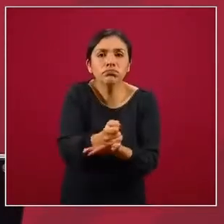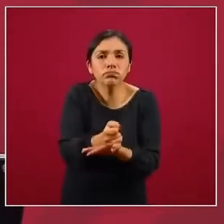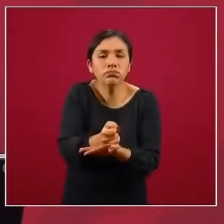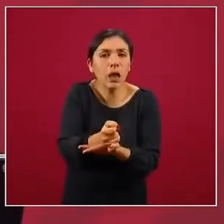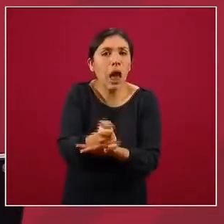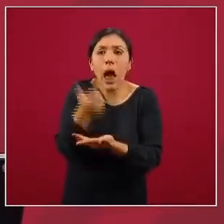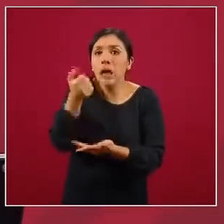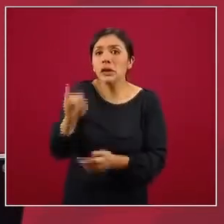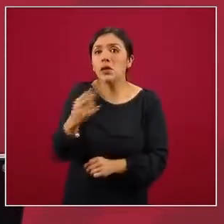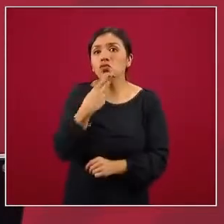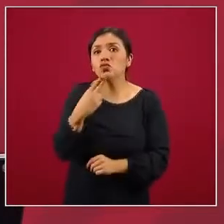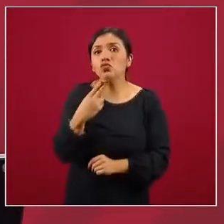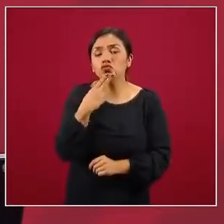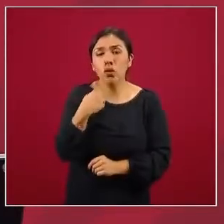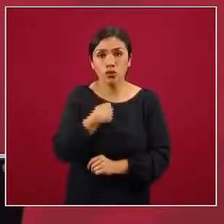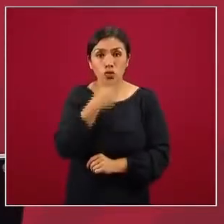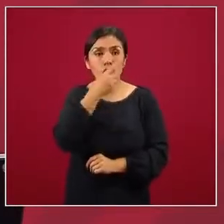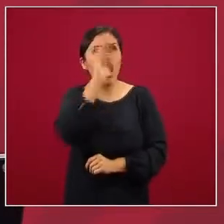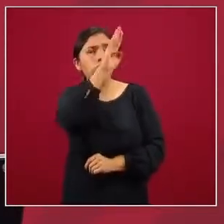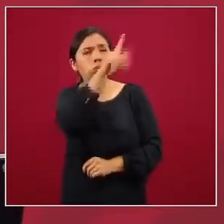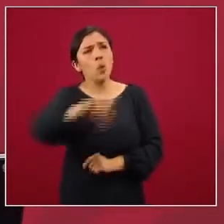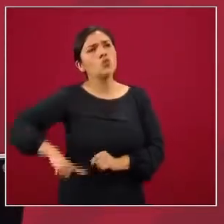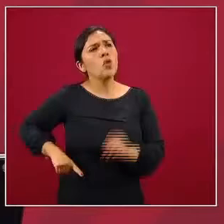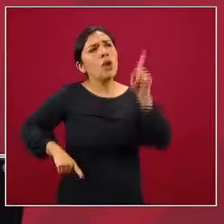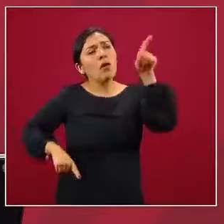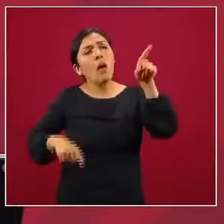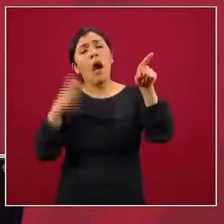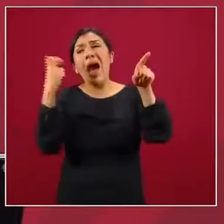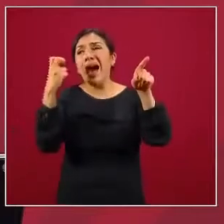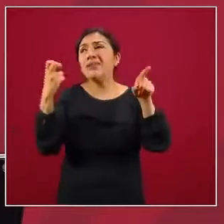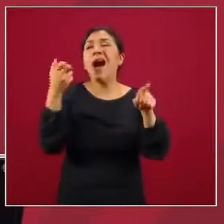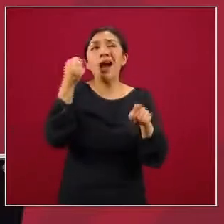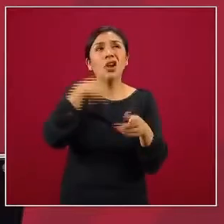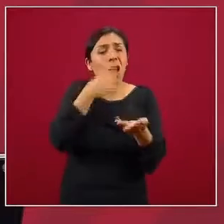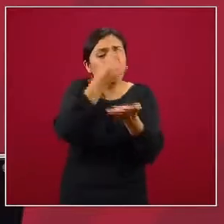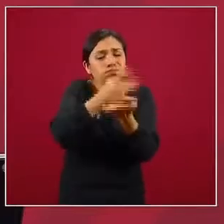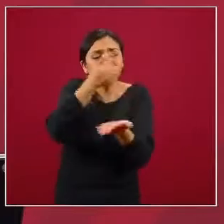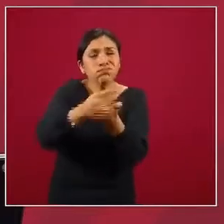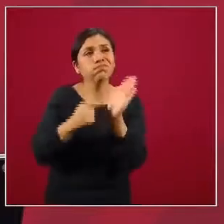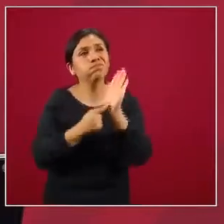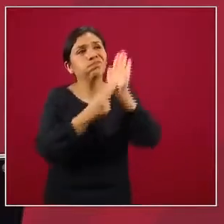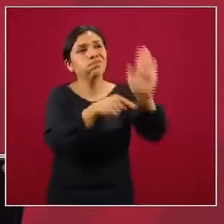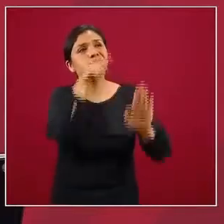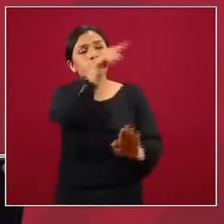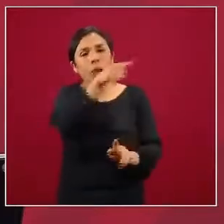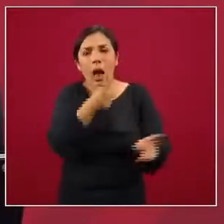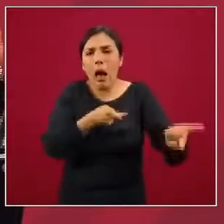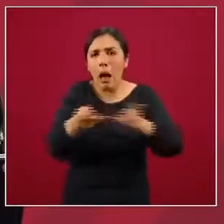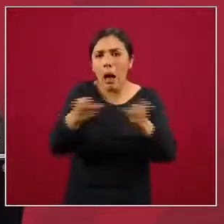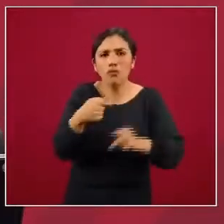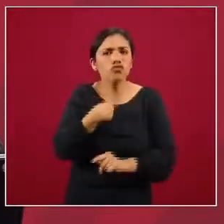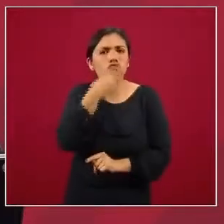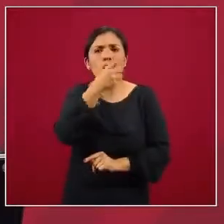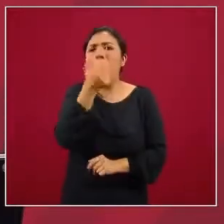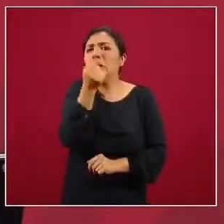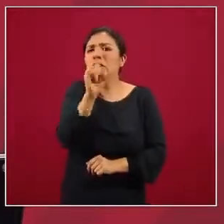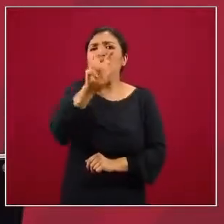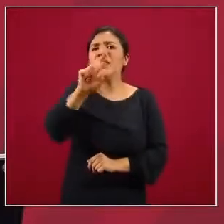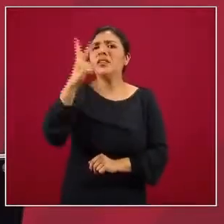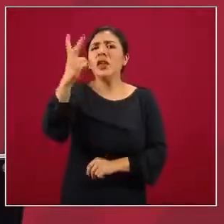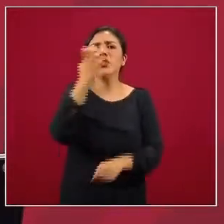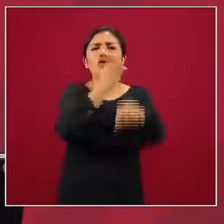instrumento técnico. Nosotros le decimos a los gobiernos estatales, esto es lo que identifico en tu entidad, y se lo decimos a los 32.